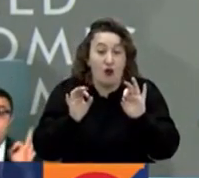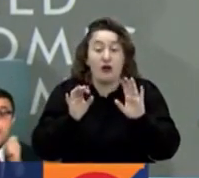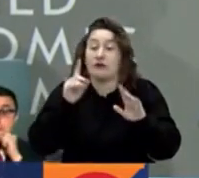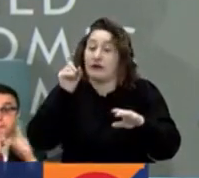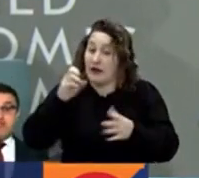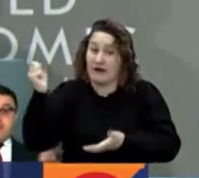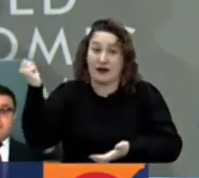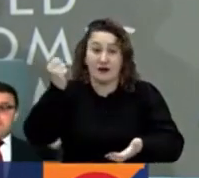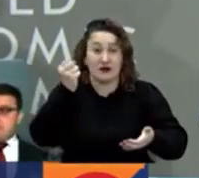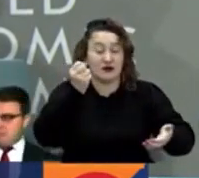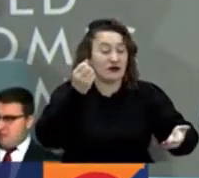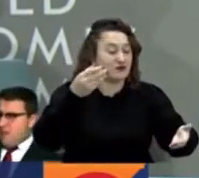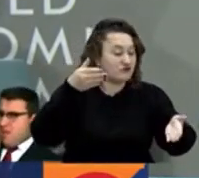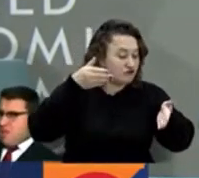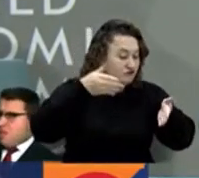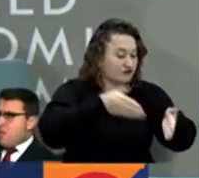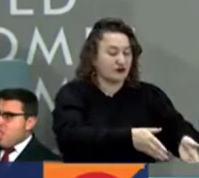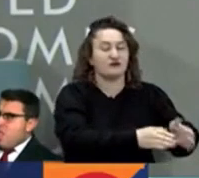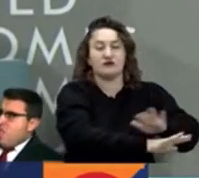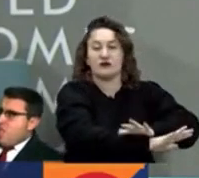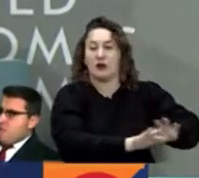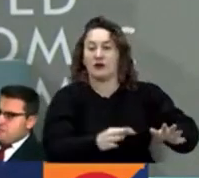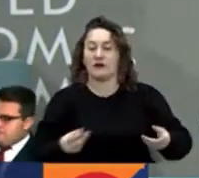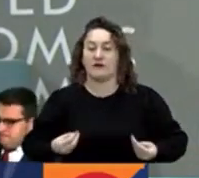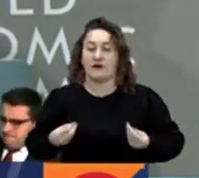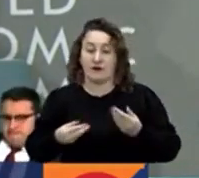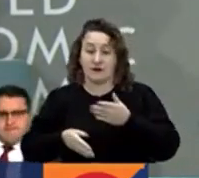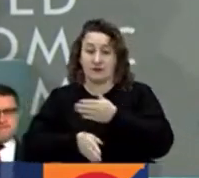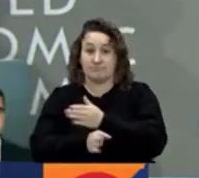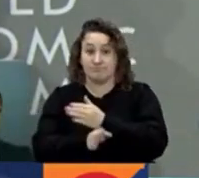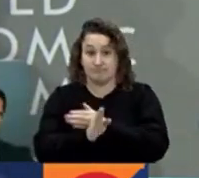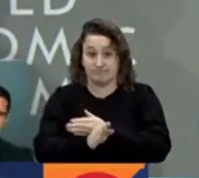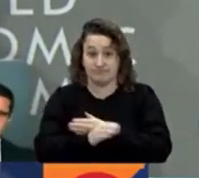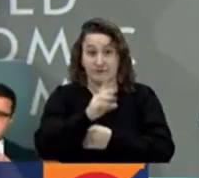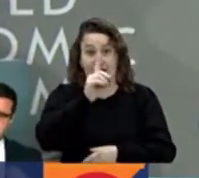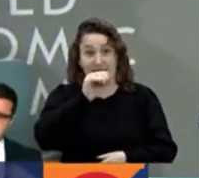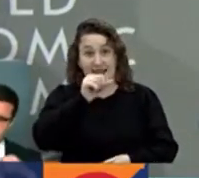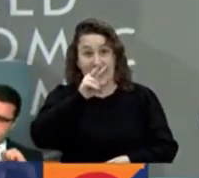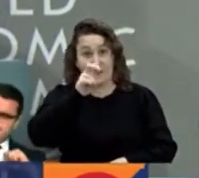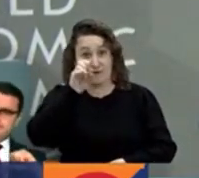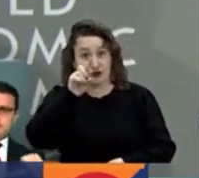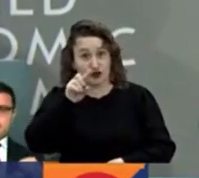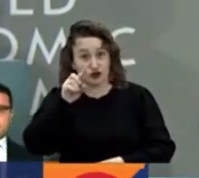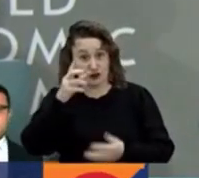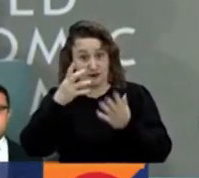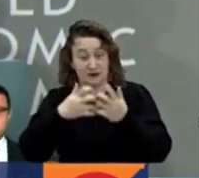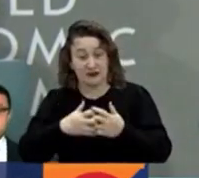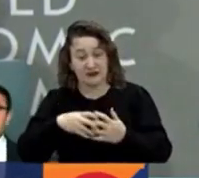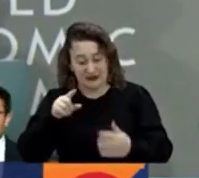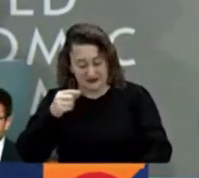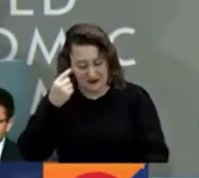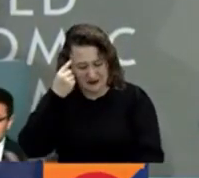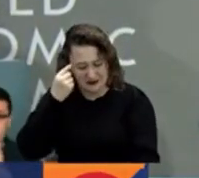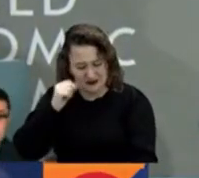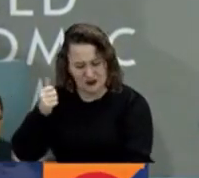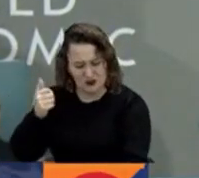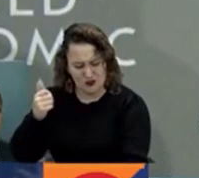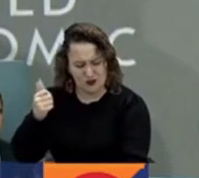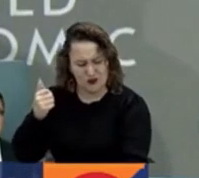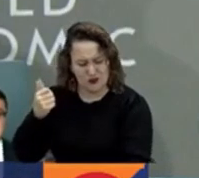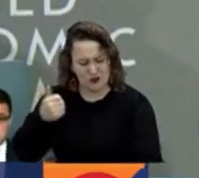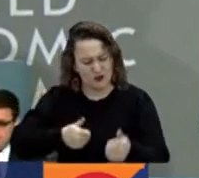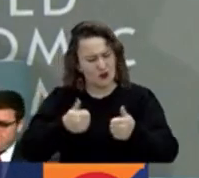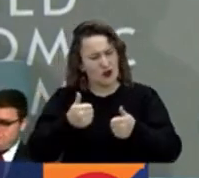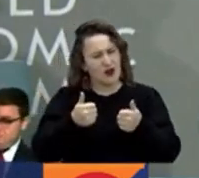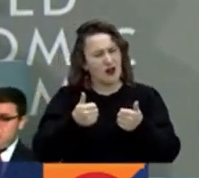viviendo. Los empresarios de Davos deberían pensar en otro capitalismo como su